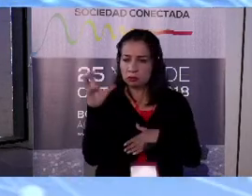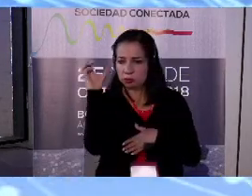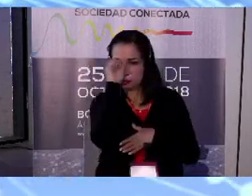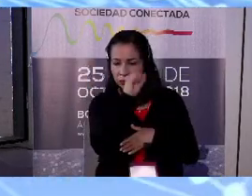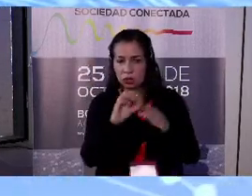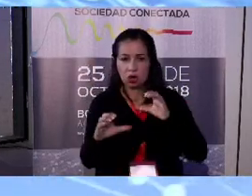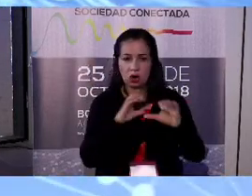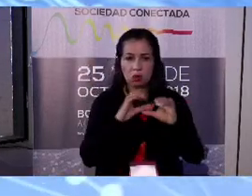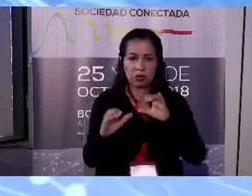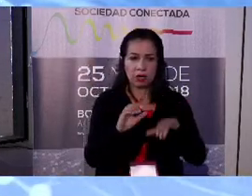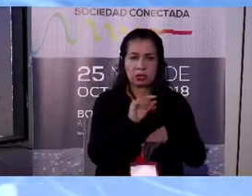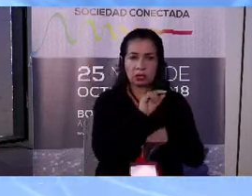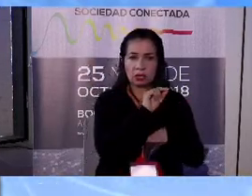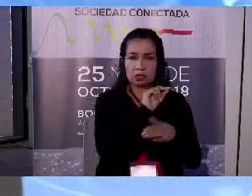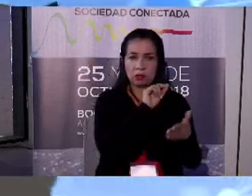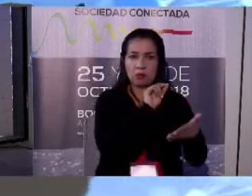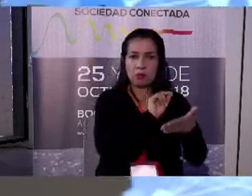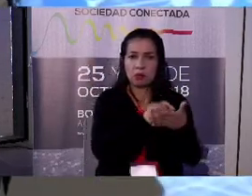a